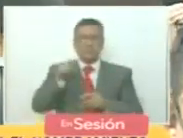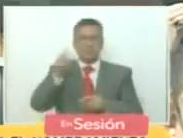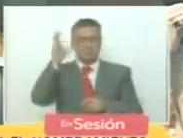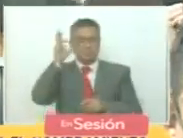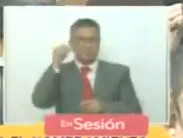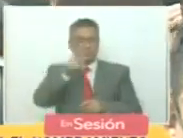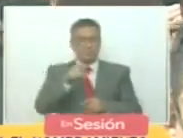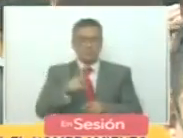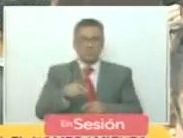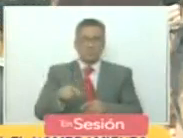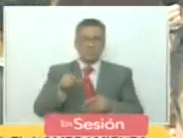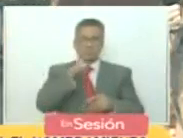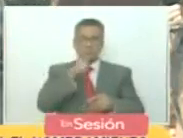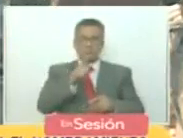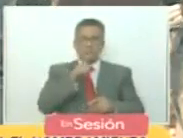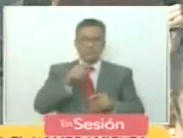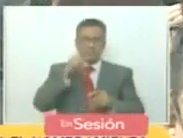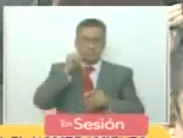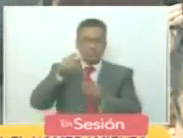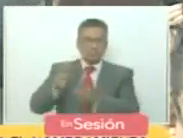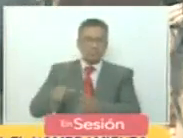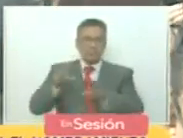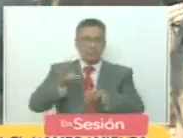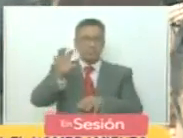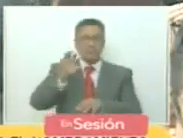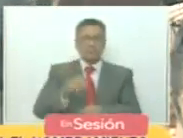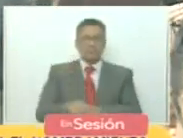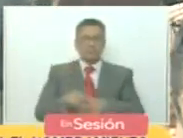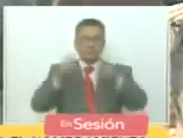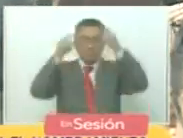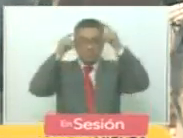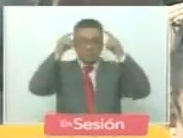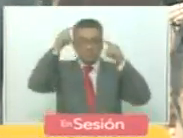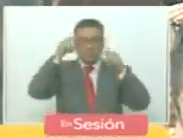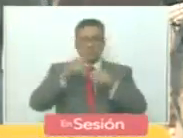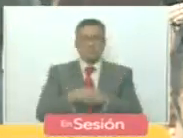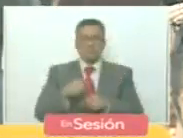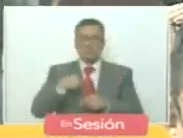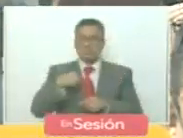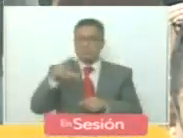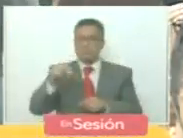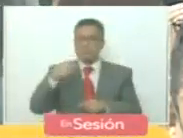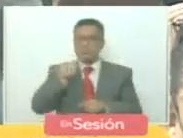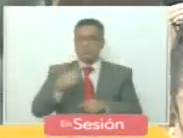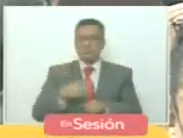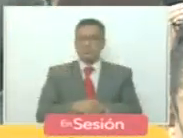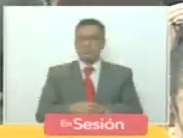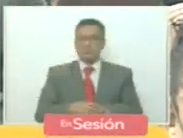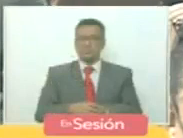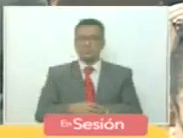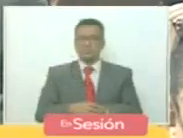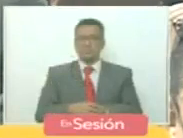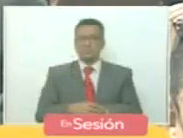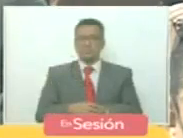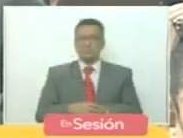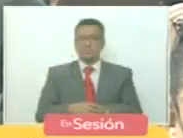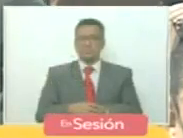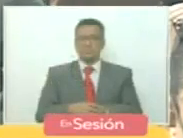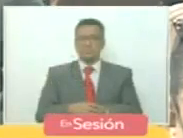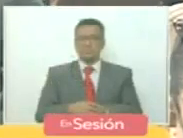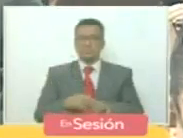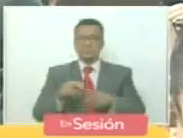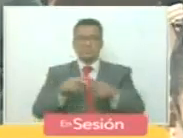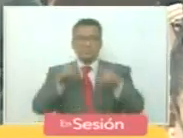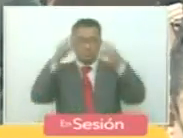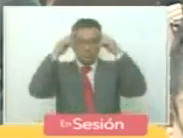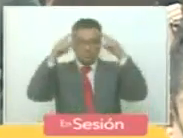Escuchen bien, apátridas. El comandante Chávez no dijo, corrijo, el